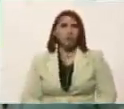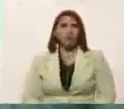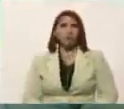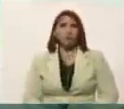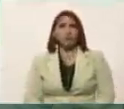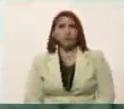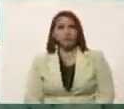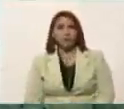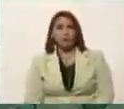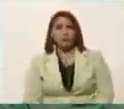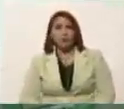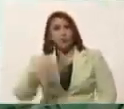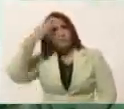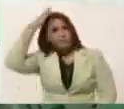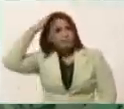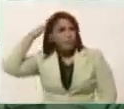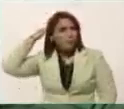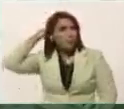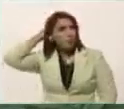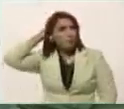es Francisco de Miranda,